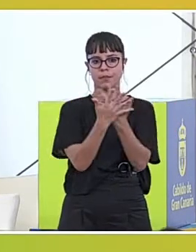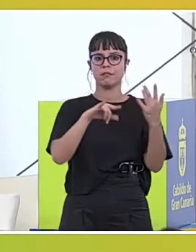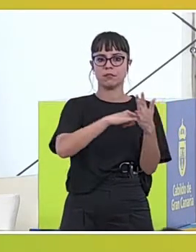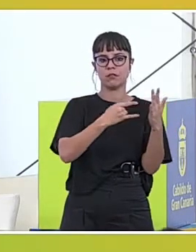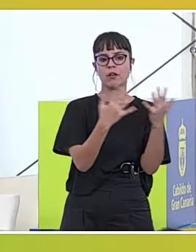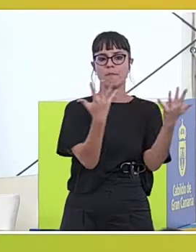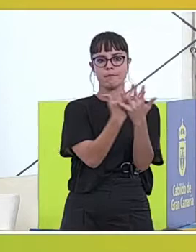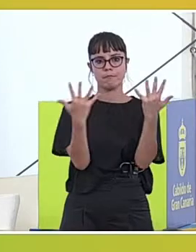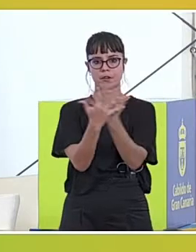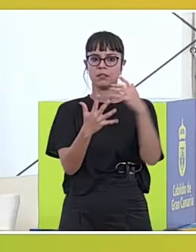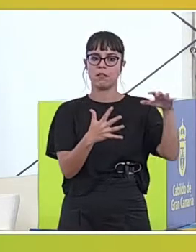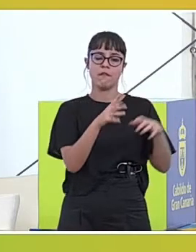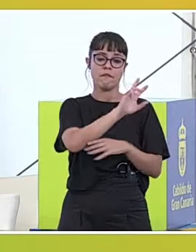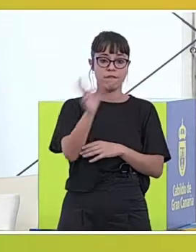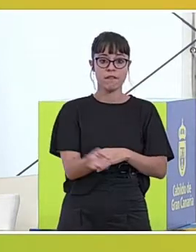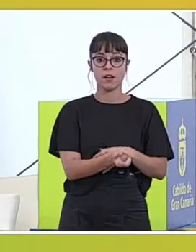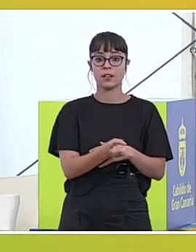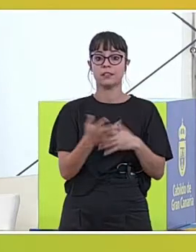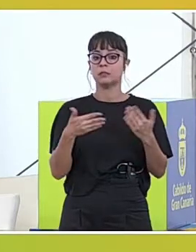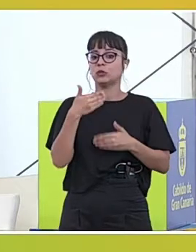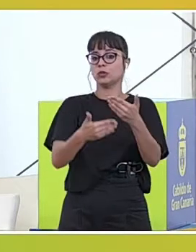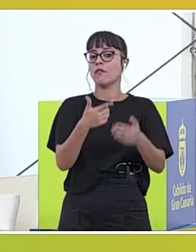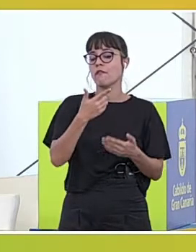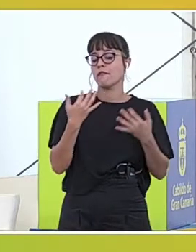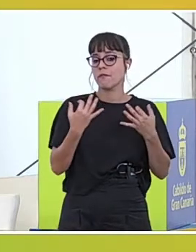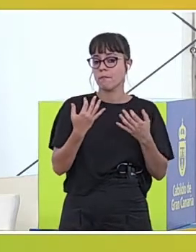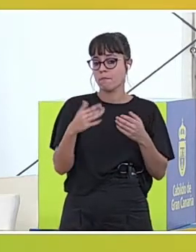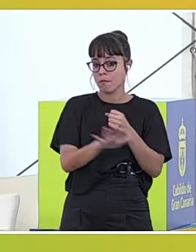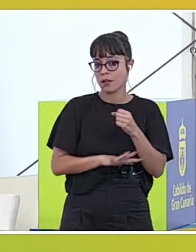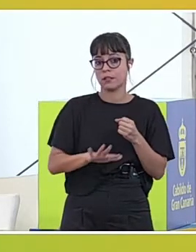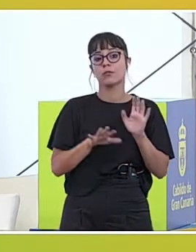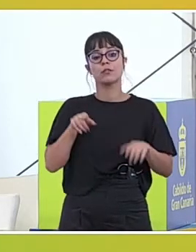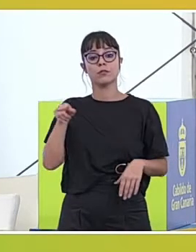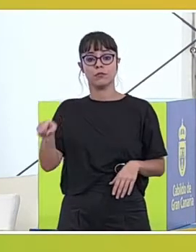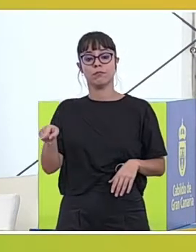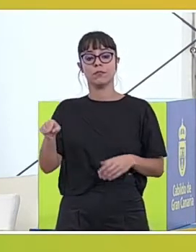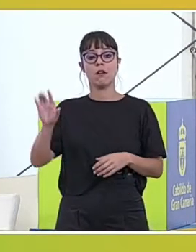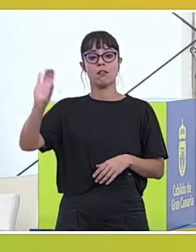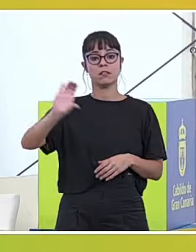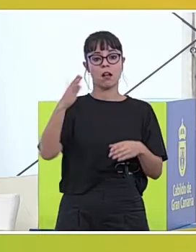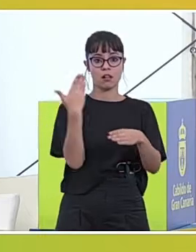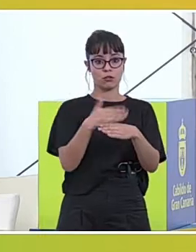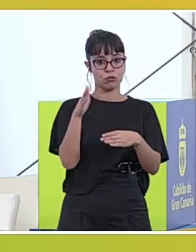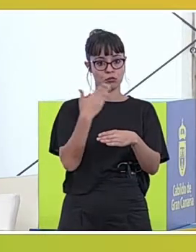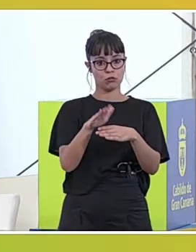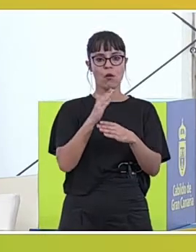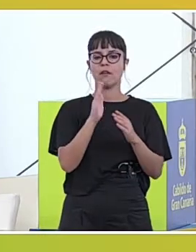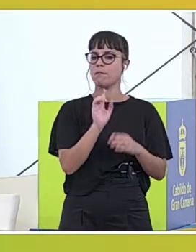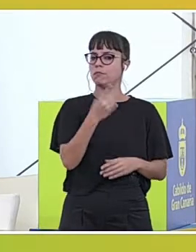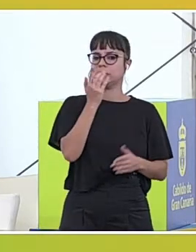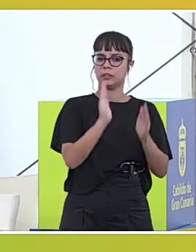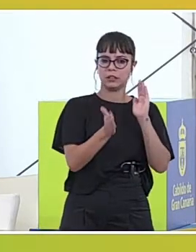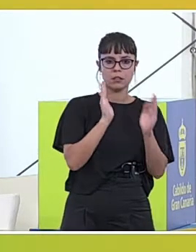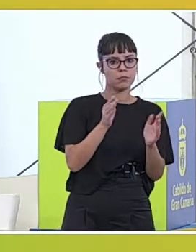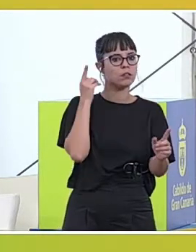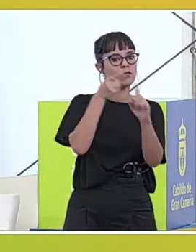entendernos, en el cual la salmuera pasaría por una etapa de pretratamiento previa, donde en principio se trata de purificar la